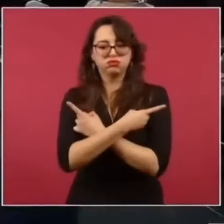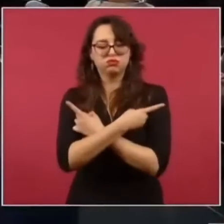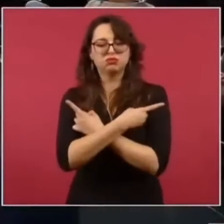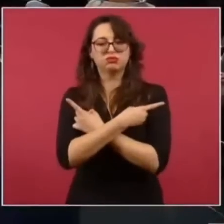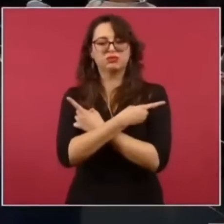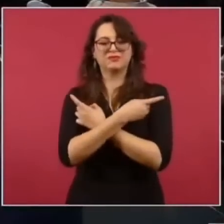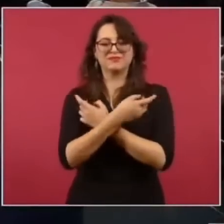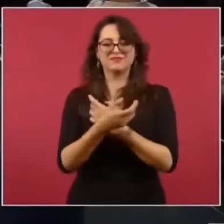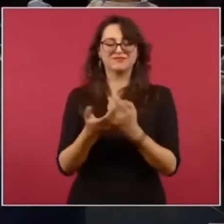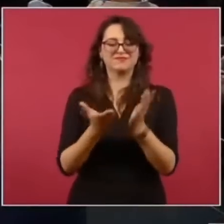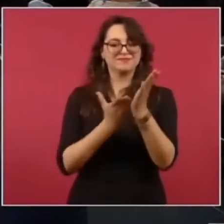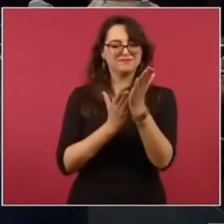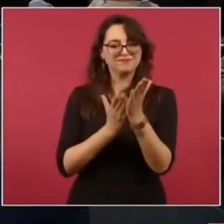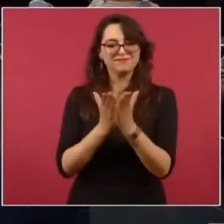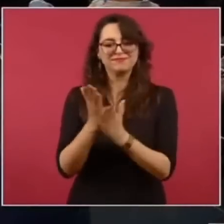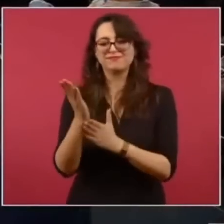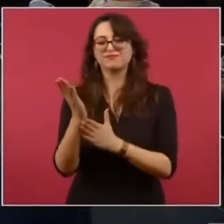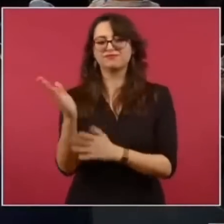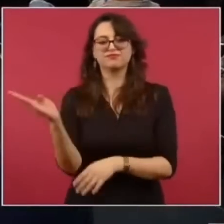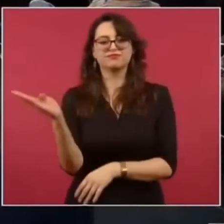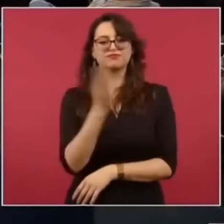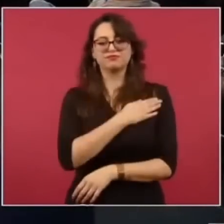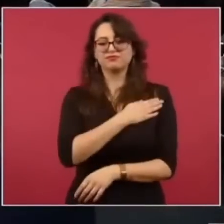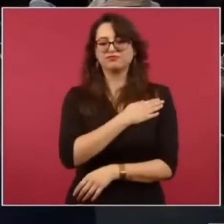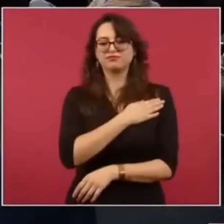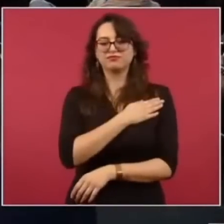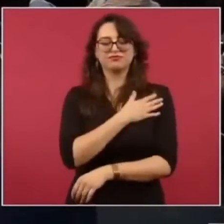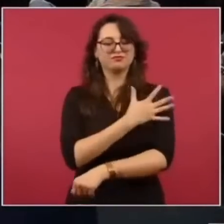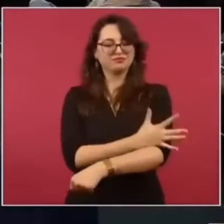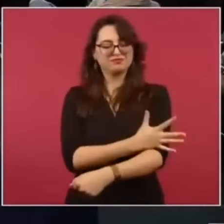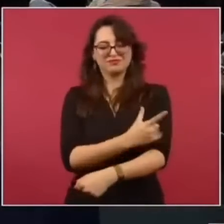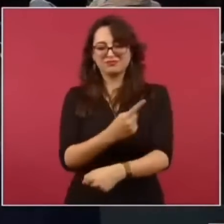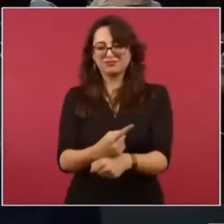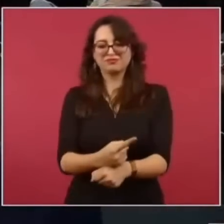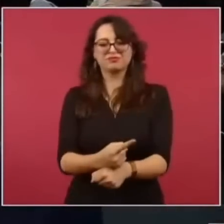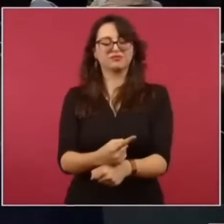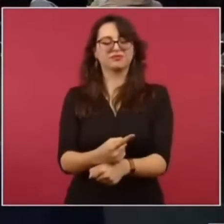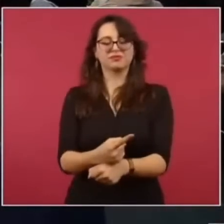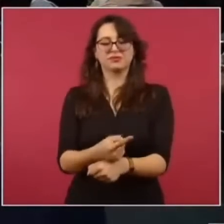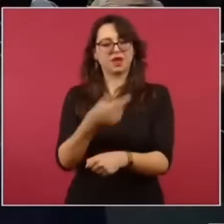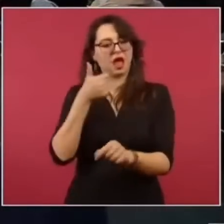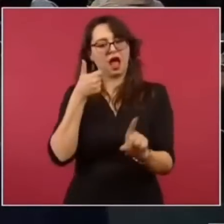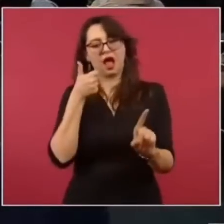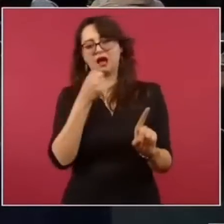un hombre bueno, honesto.